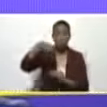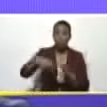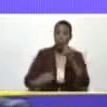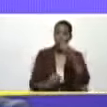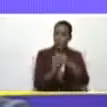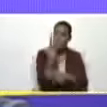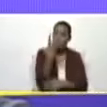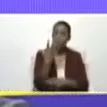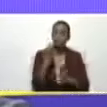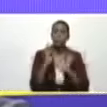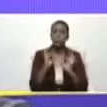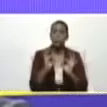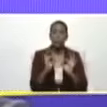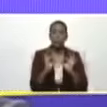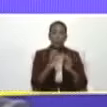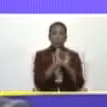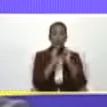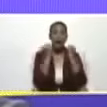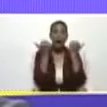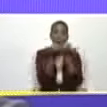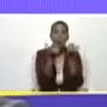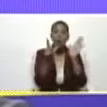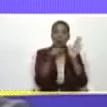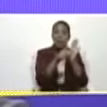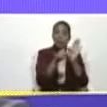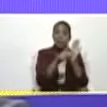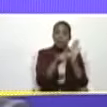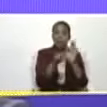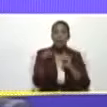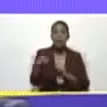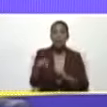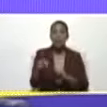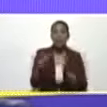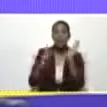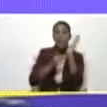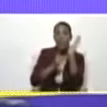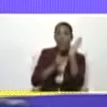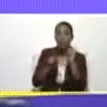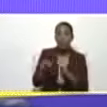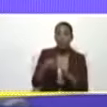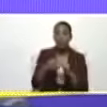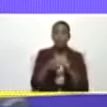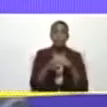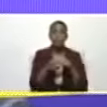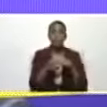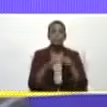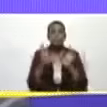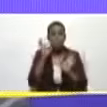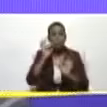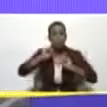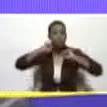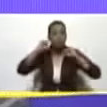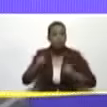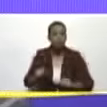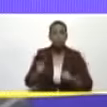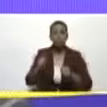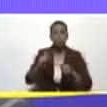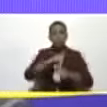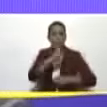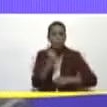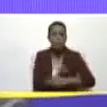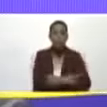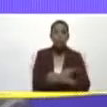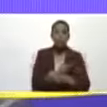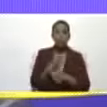construyendo desde el aula desde el Liceo desde la parroquia y revitalizando